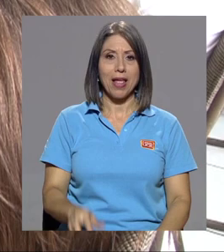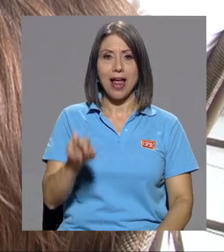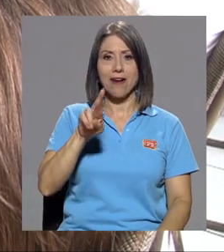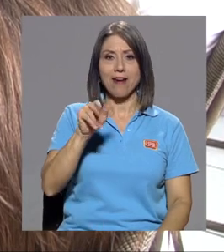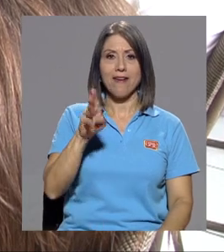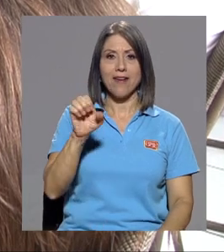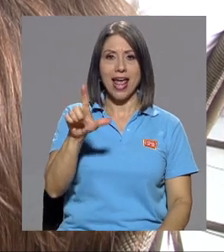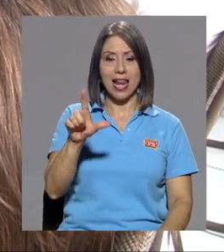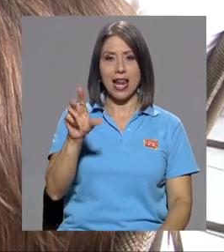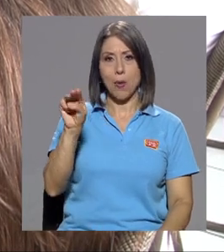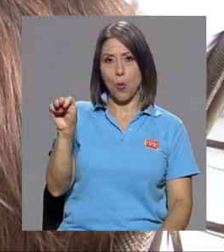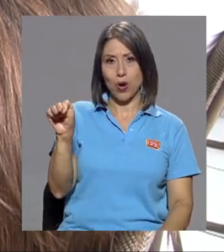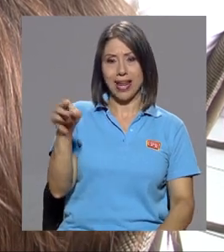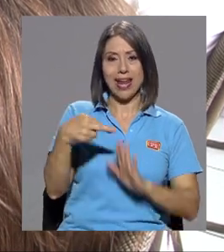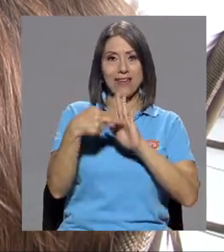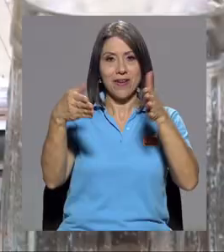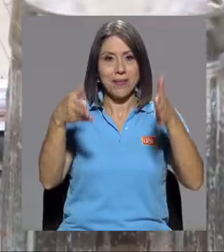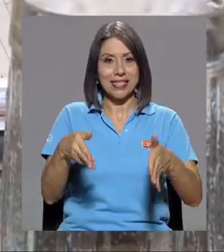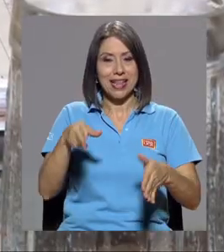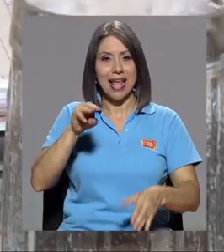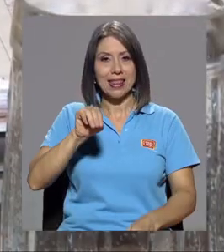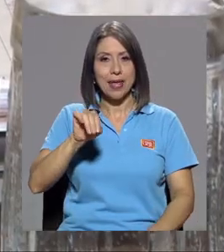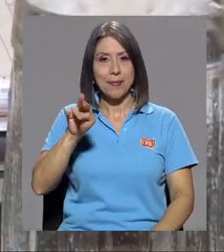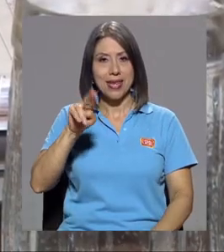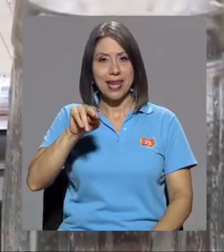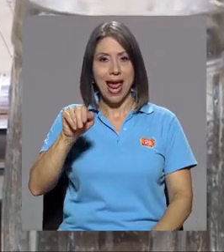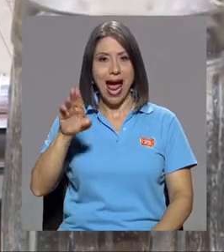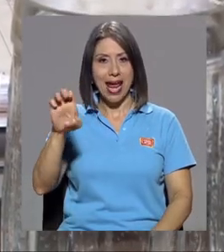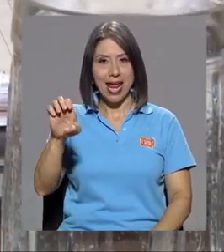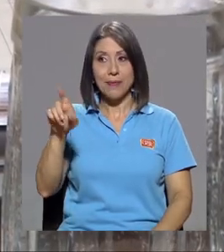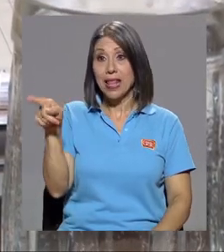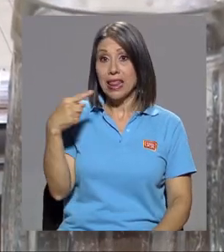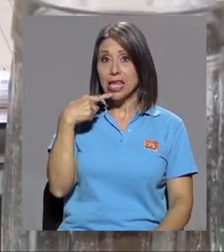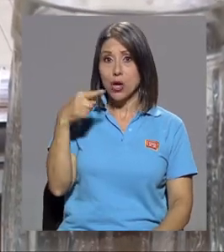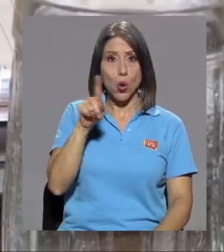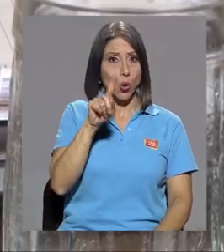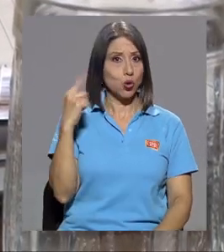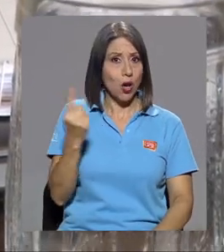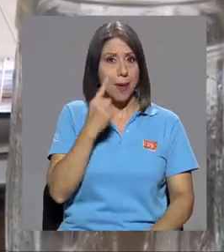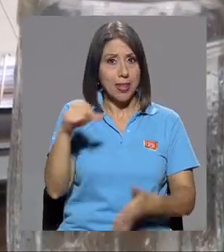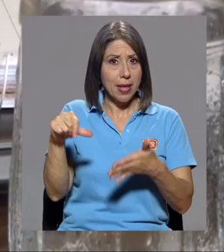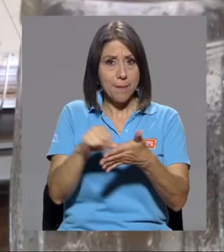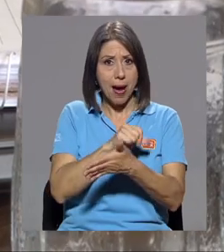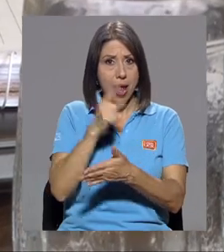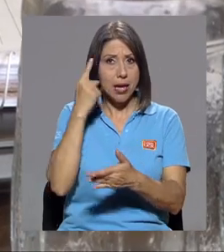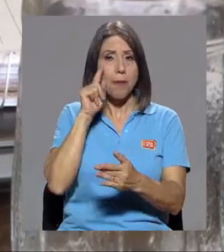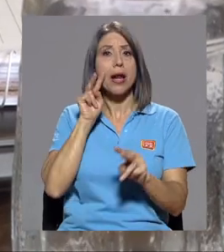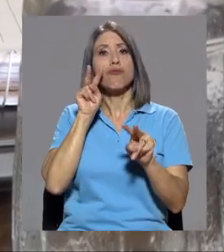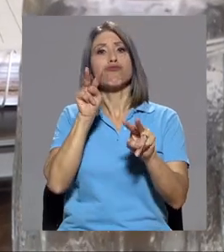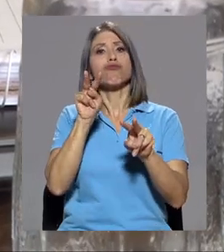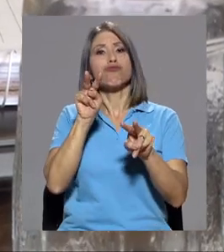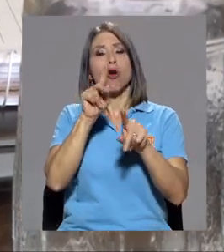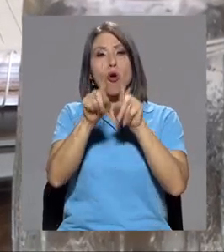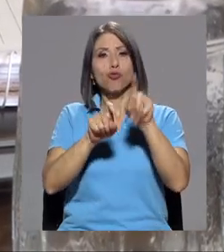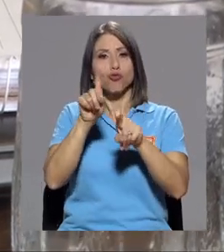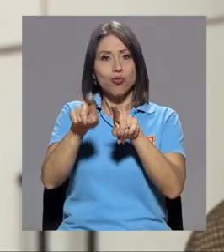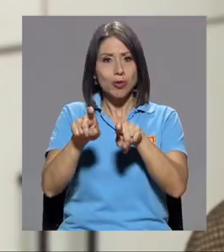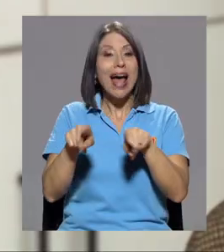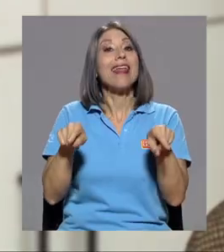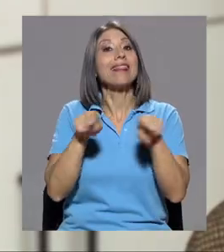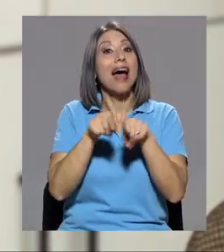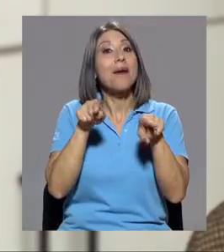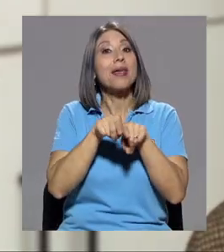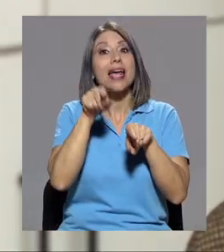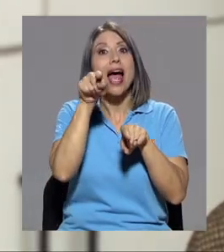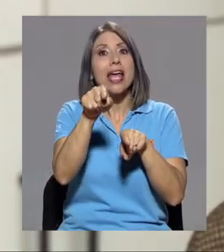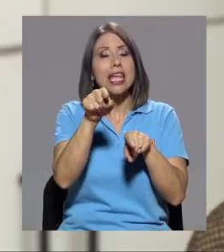Rafael Monge, representante del MINAE, indicó que no solo es un sitio de consulta, sino también en la que se